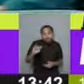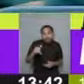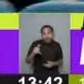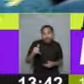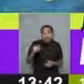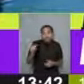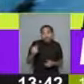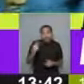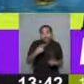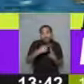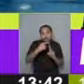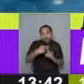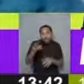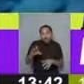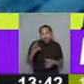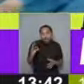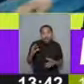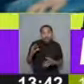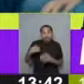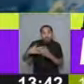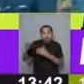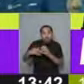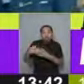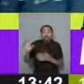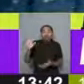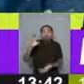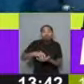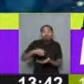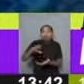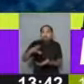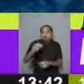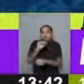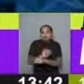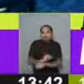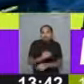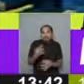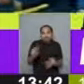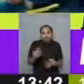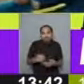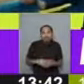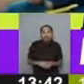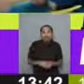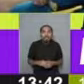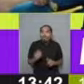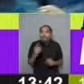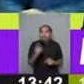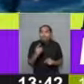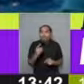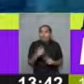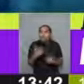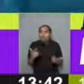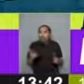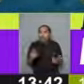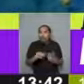penal, también al personal por ahí que es de la zona. No va a tener tantos inconvenientes para el traslado. Y bueno, sí,